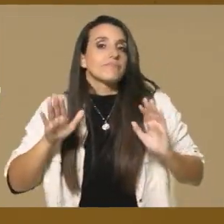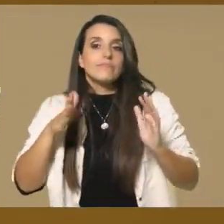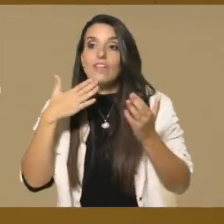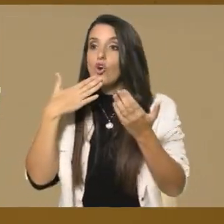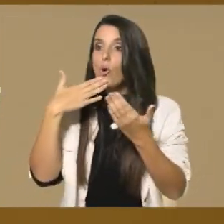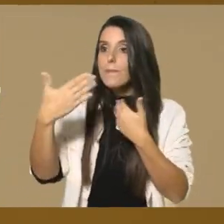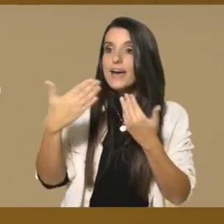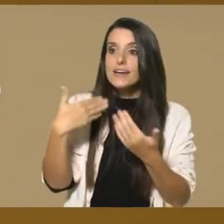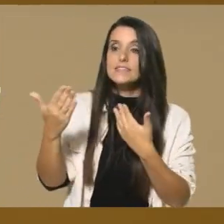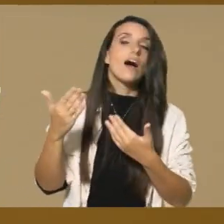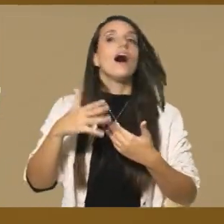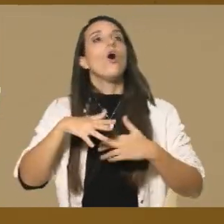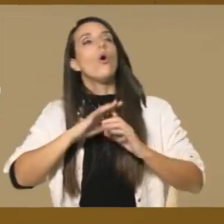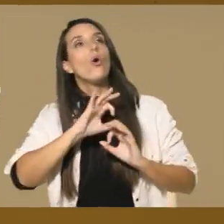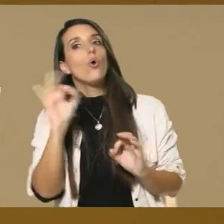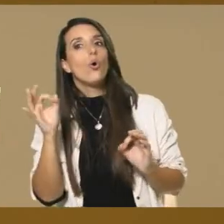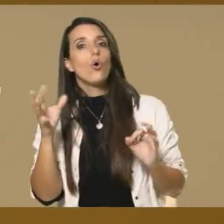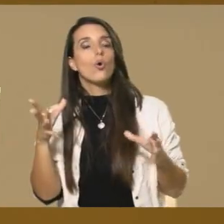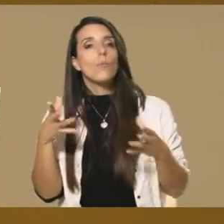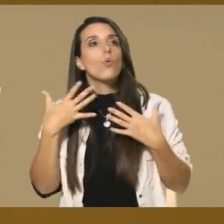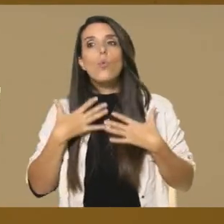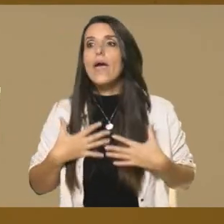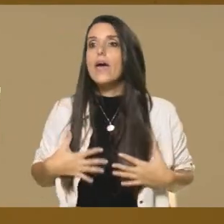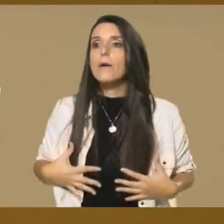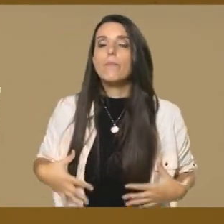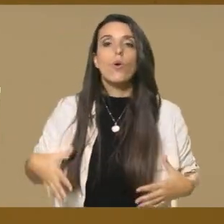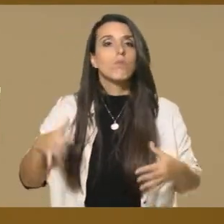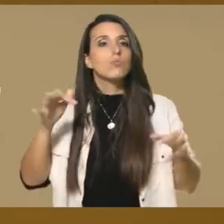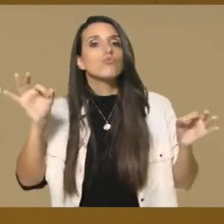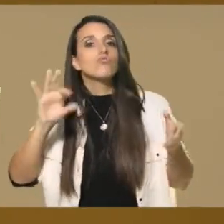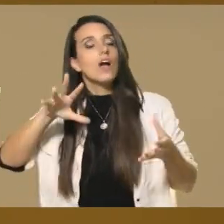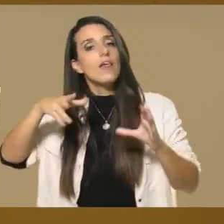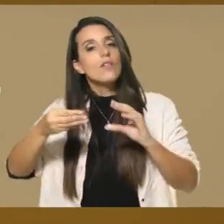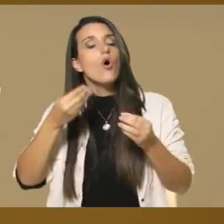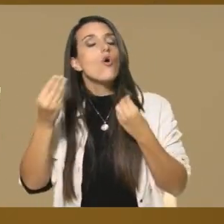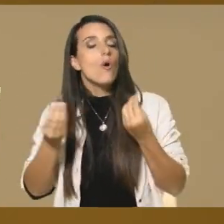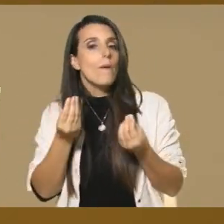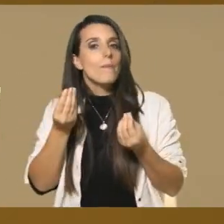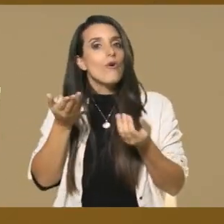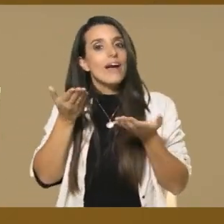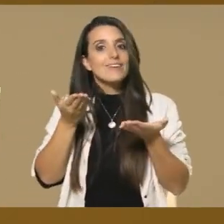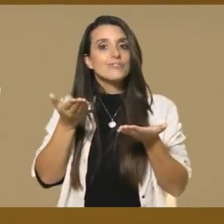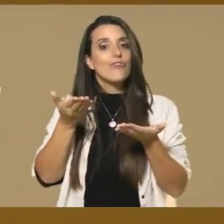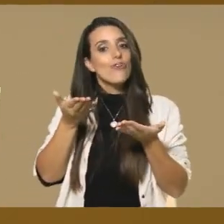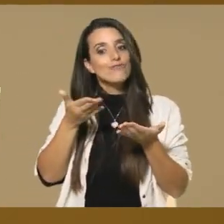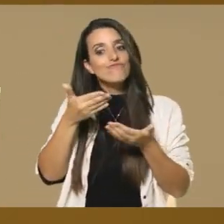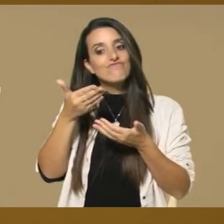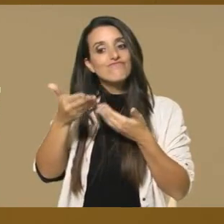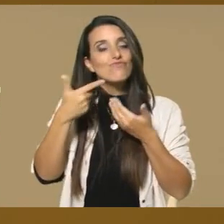conversa a movimiento corporal, a música, cómo se traduce, ¿verdad?,